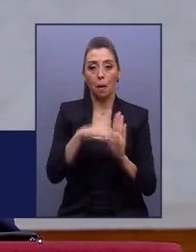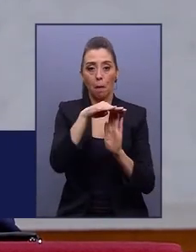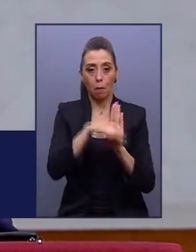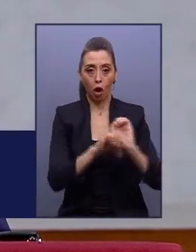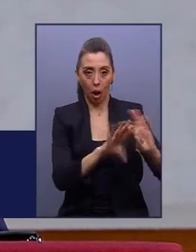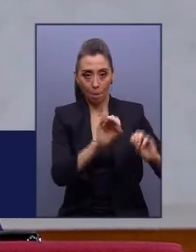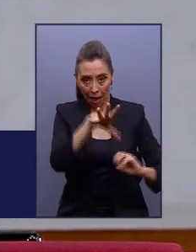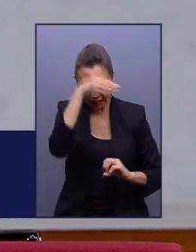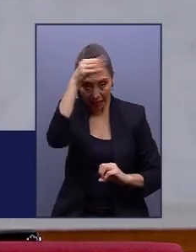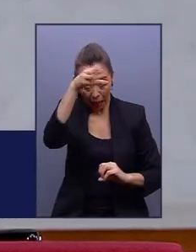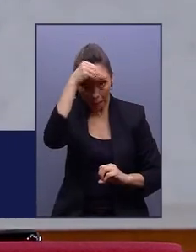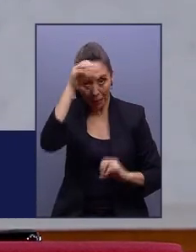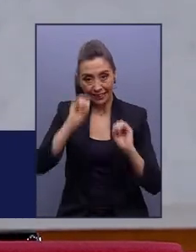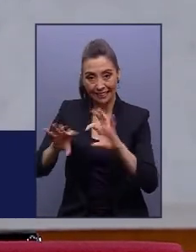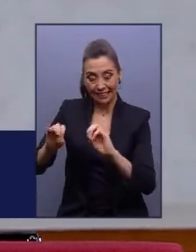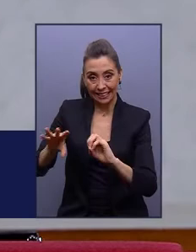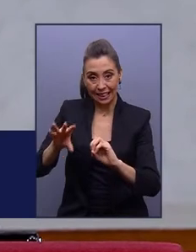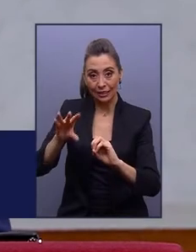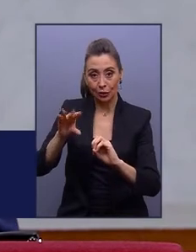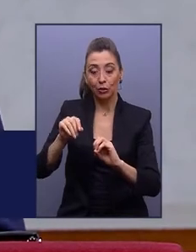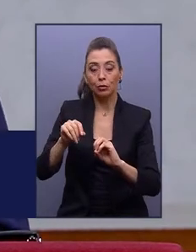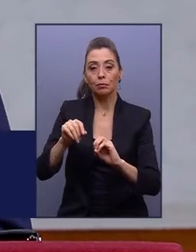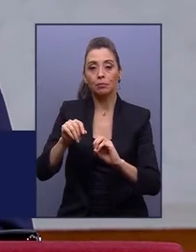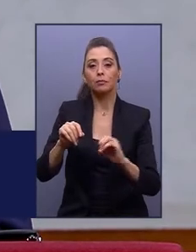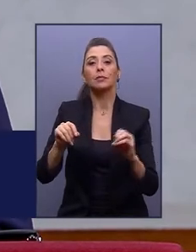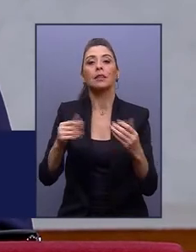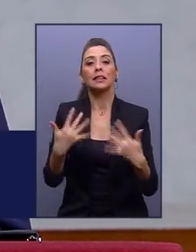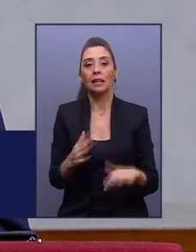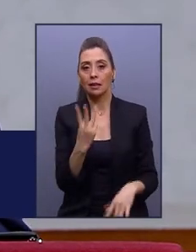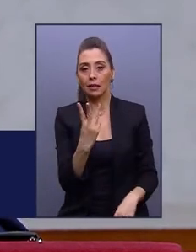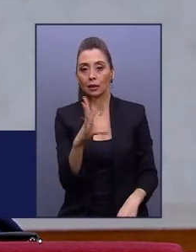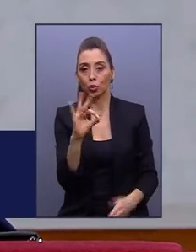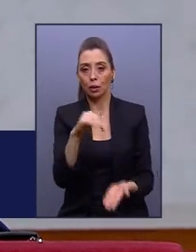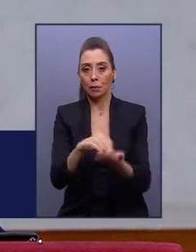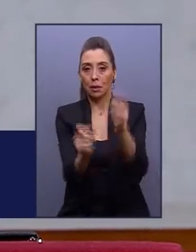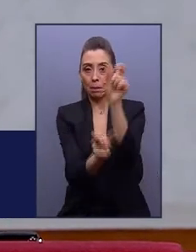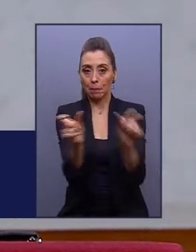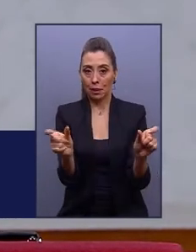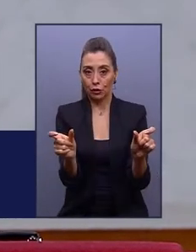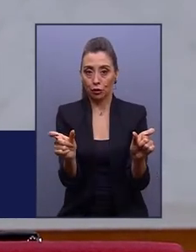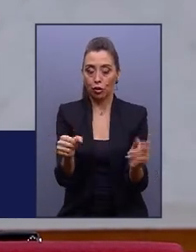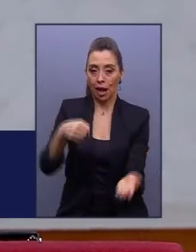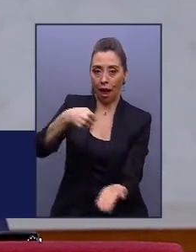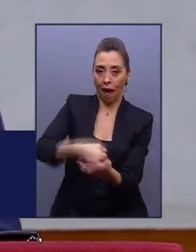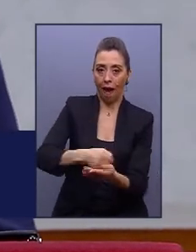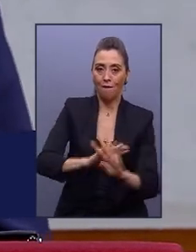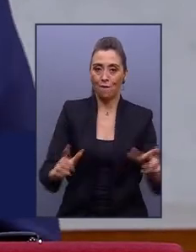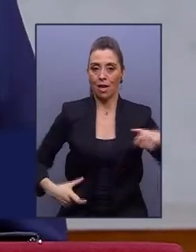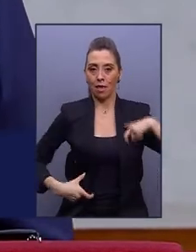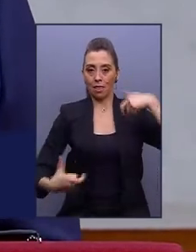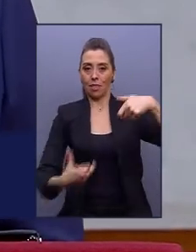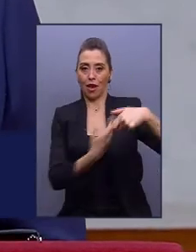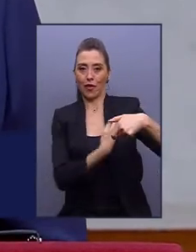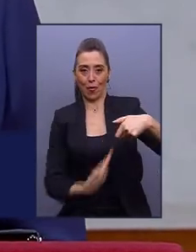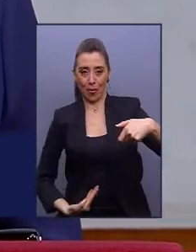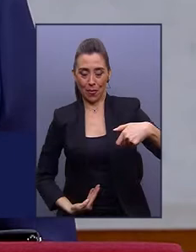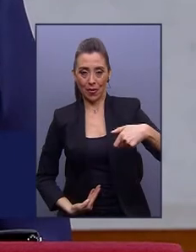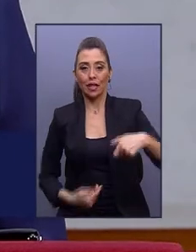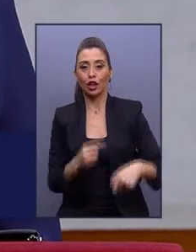de capacitaciones, habremos llegado a 350.000 personas al final de este gobierno y de